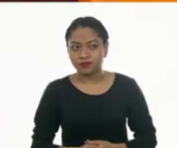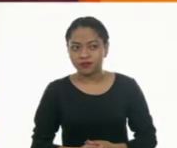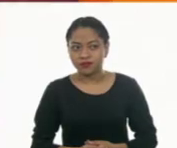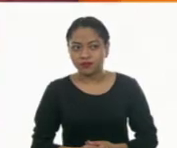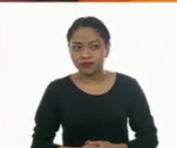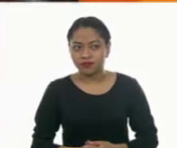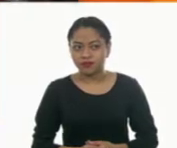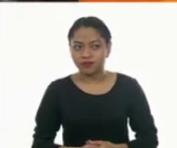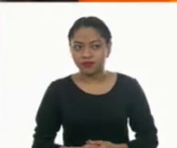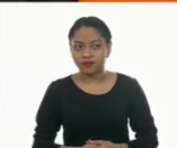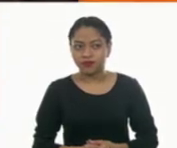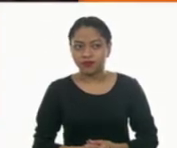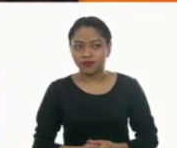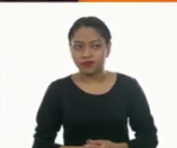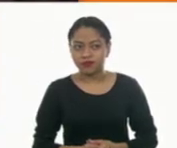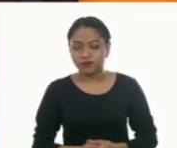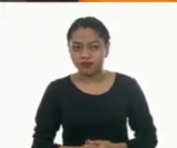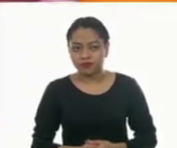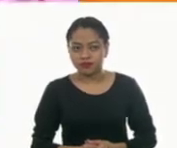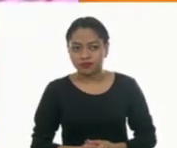Po.